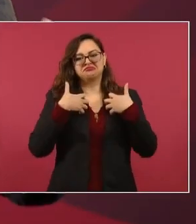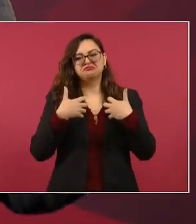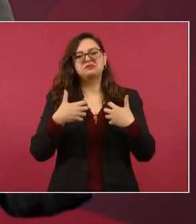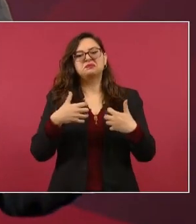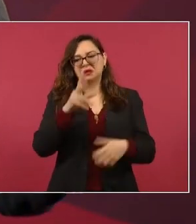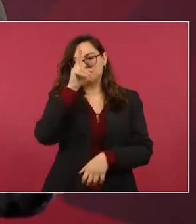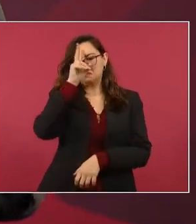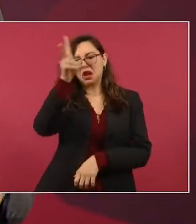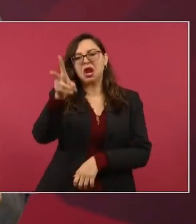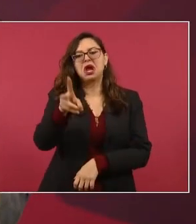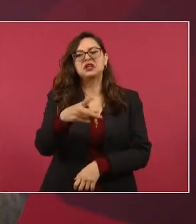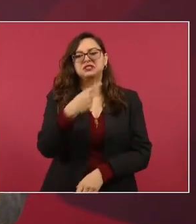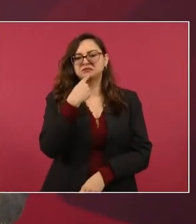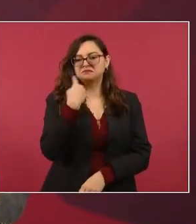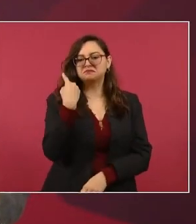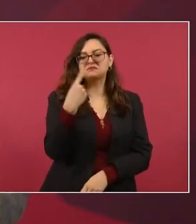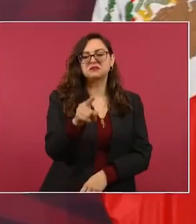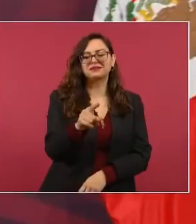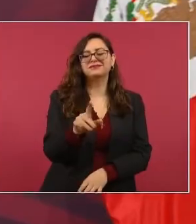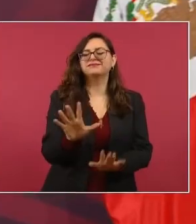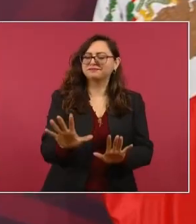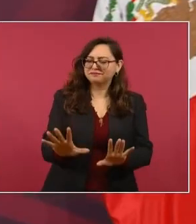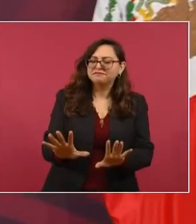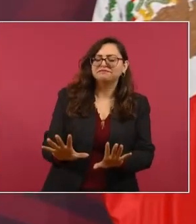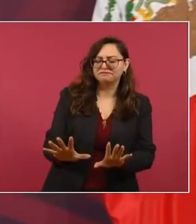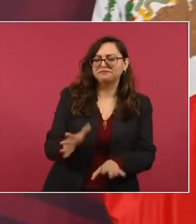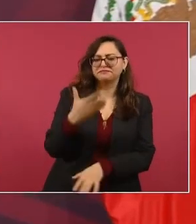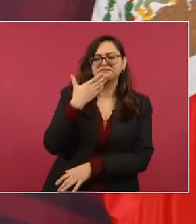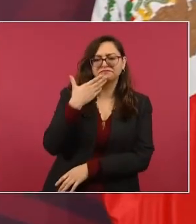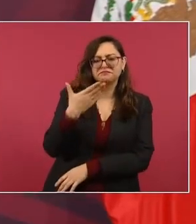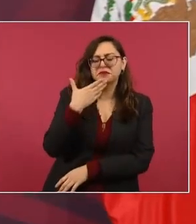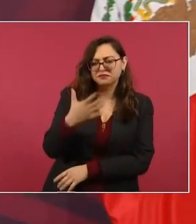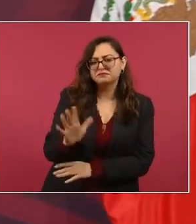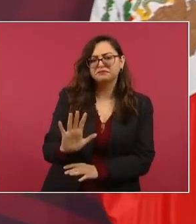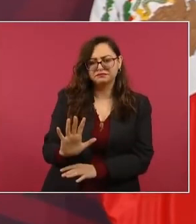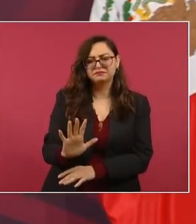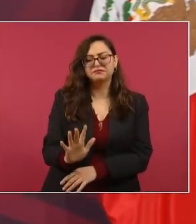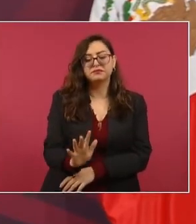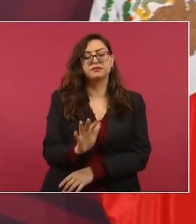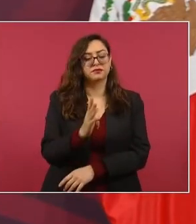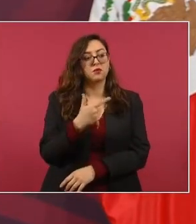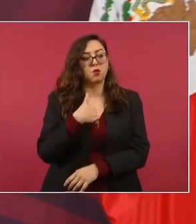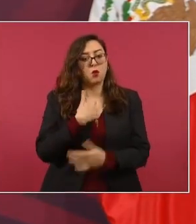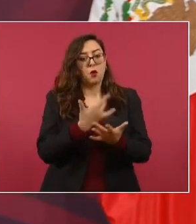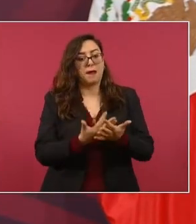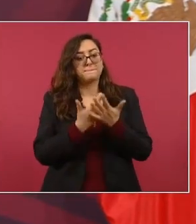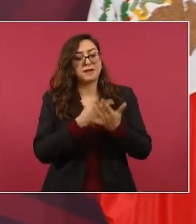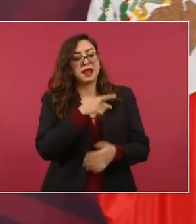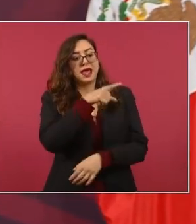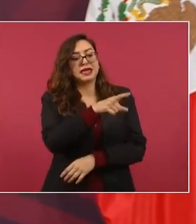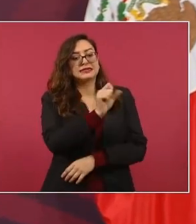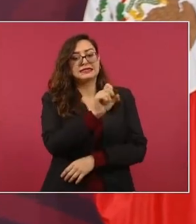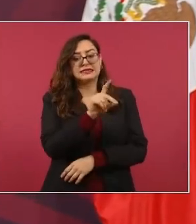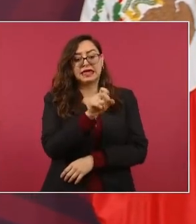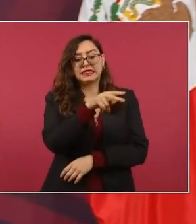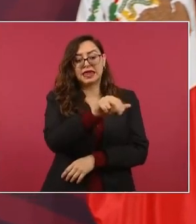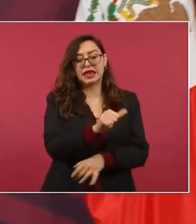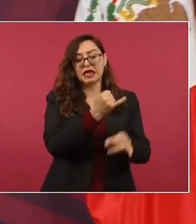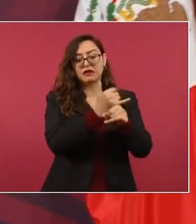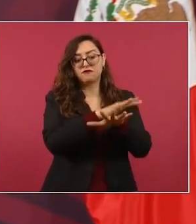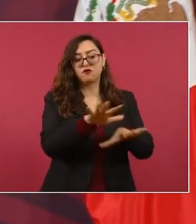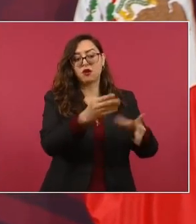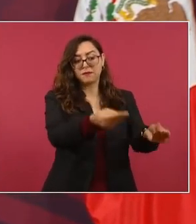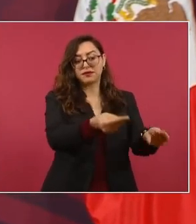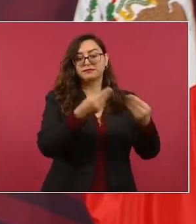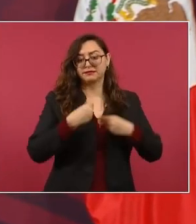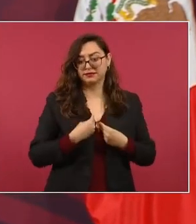Entonces, vamos a esperar el informe de la Secretaría de la Defensa. Les adelanto de